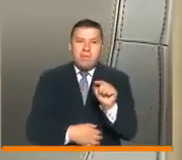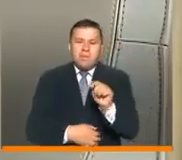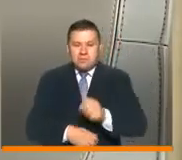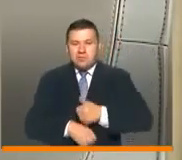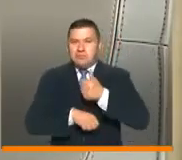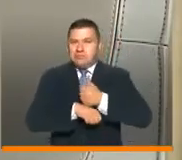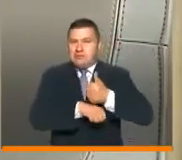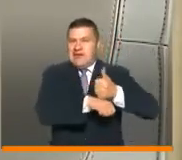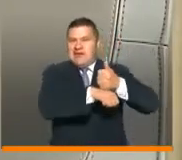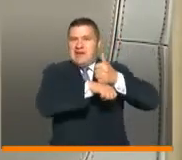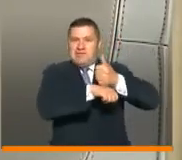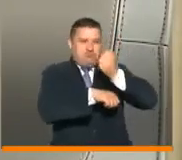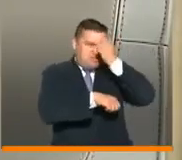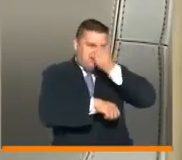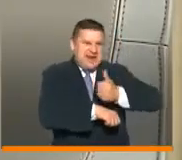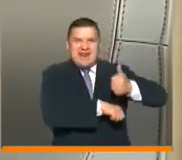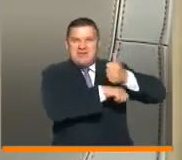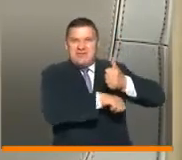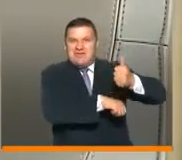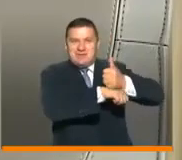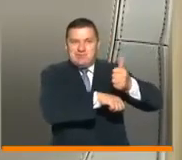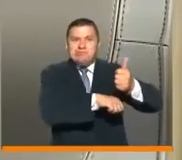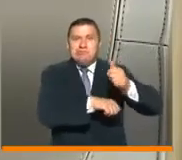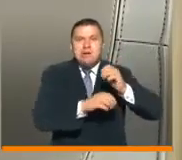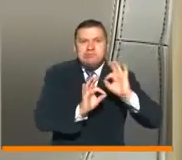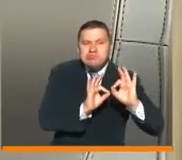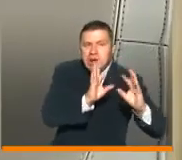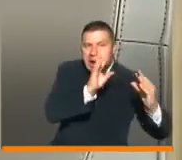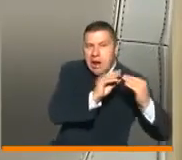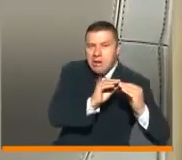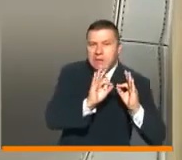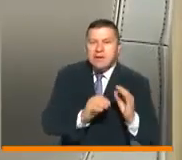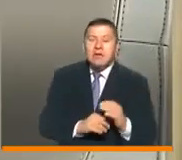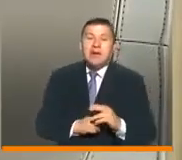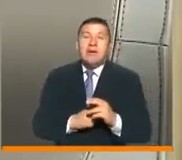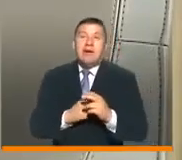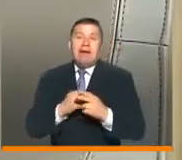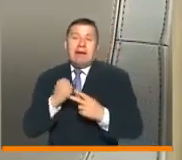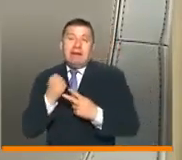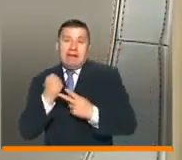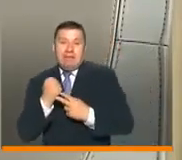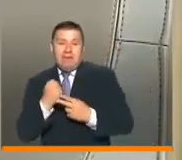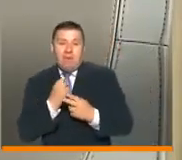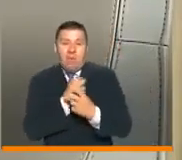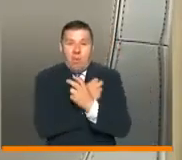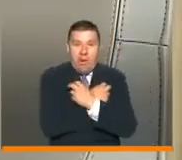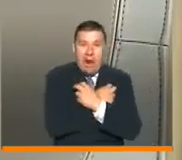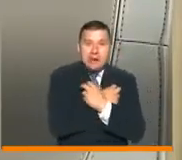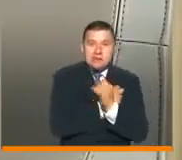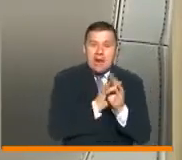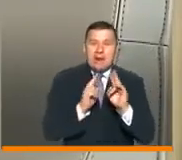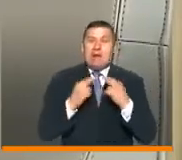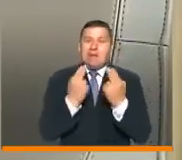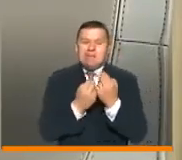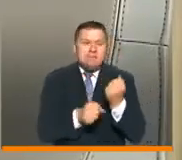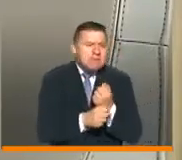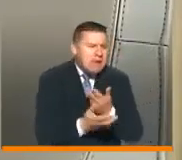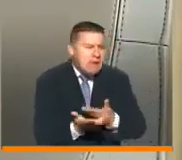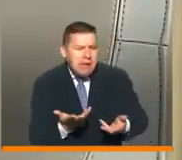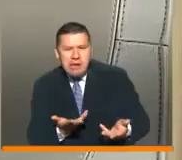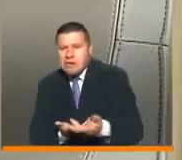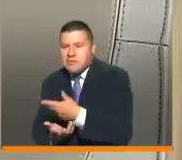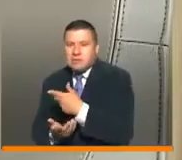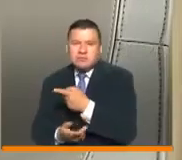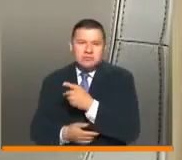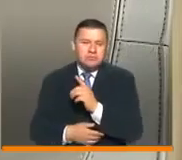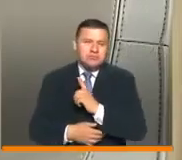rectores pues son el eje transformador que hace posible este retorno. Con Neiva y con Huila tuvimos una reunión de trabajo, presidente, con el